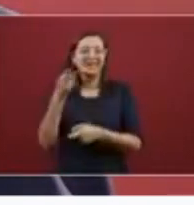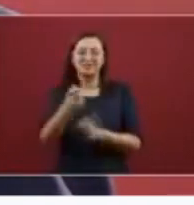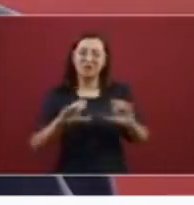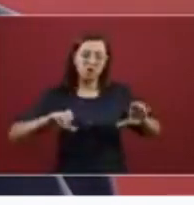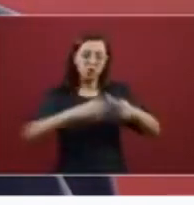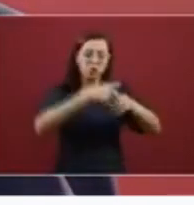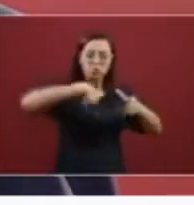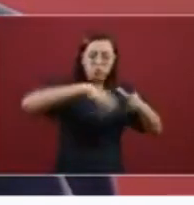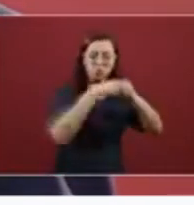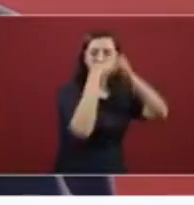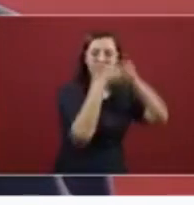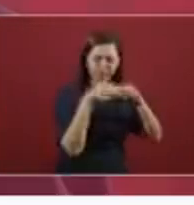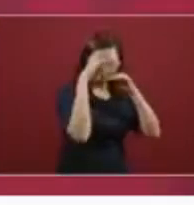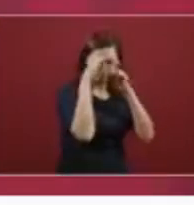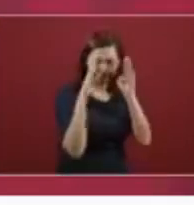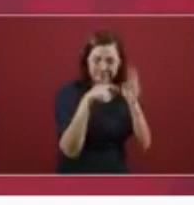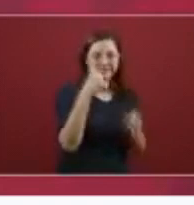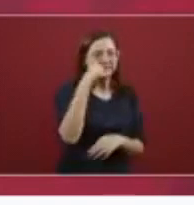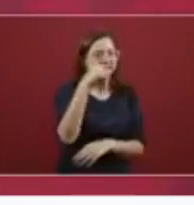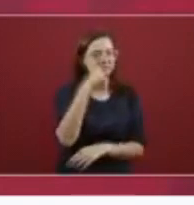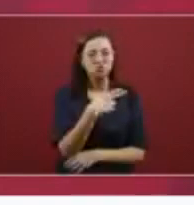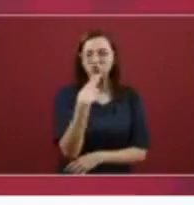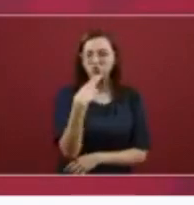eso yo lo recuerdo